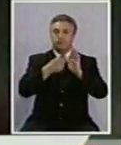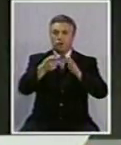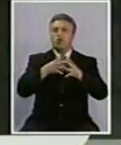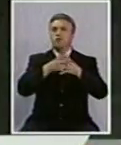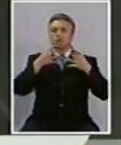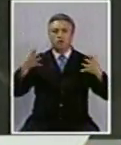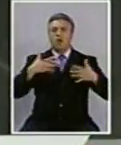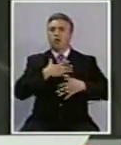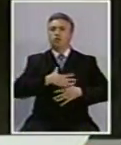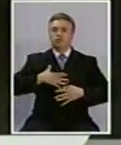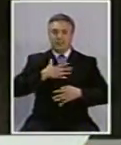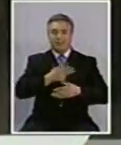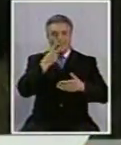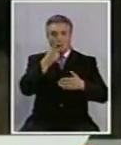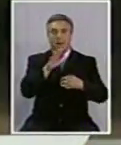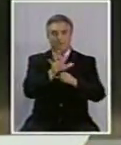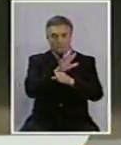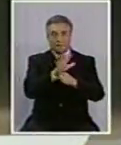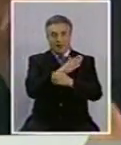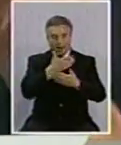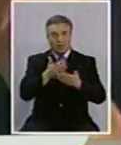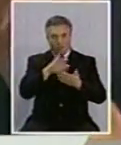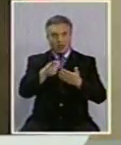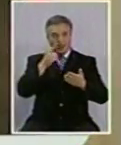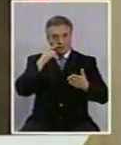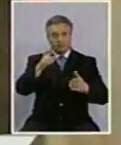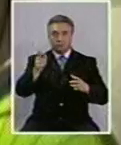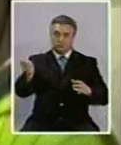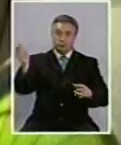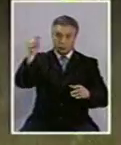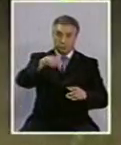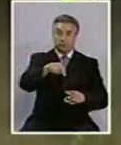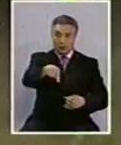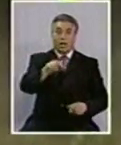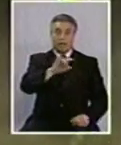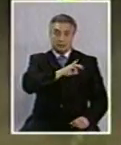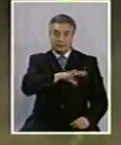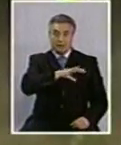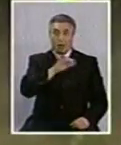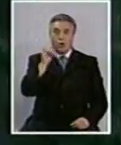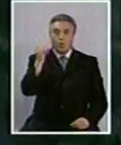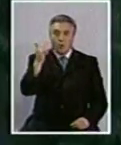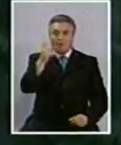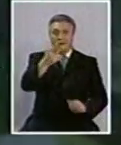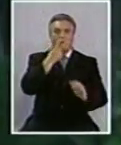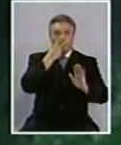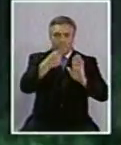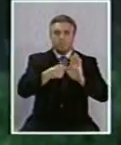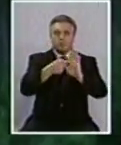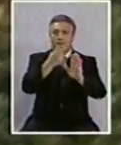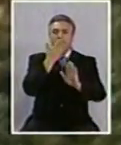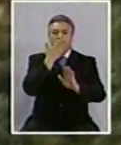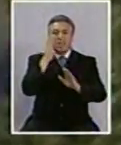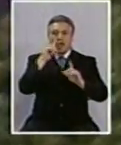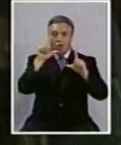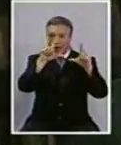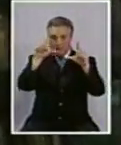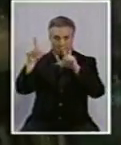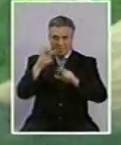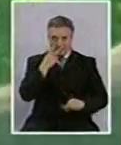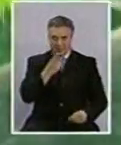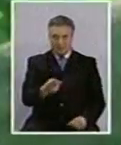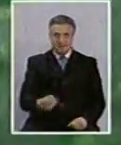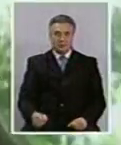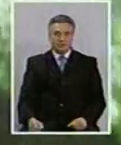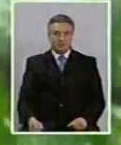contenta con los resultados de la película, film animado que llega a Chile este jueves, y aquí le mostramos las mejores imágenes. I'm here.